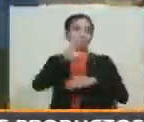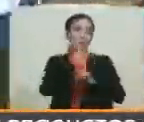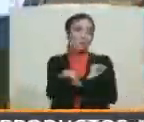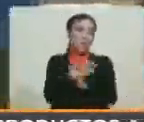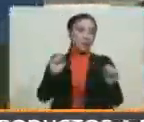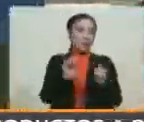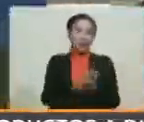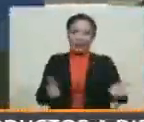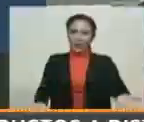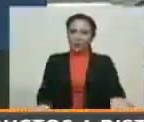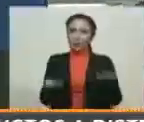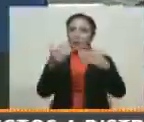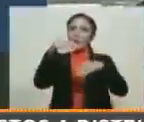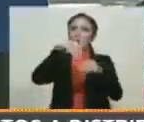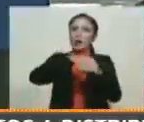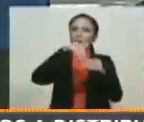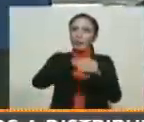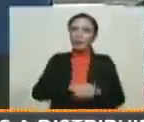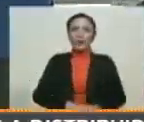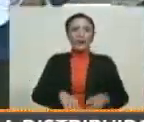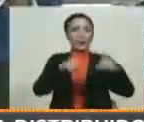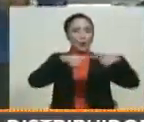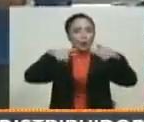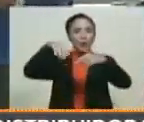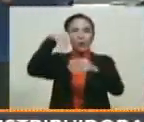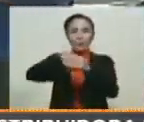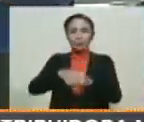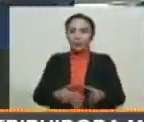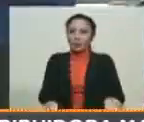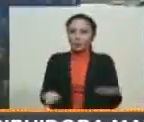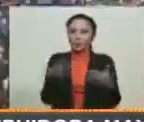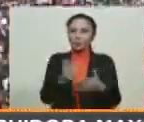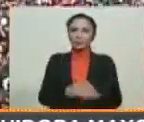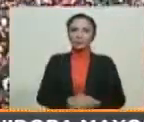a la calle a votar a los centros electorales